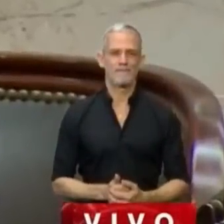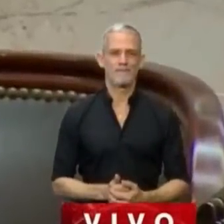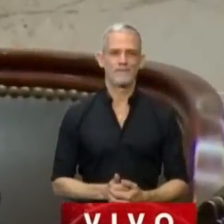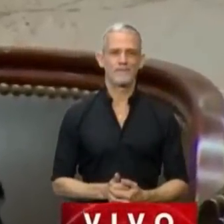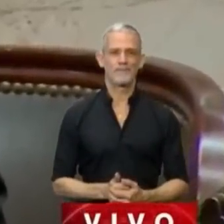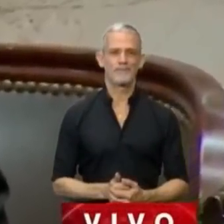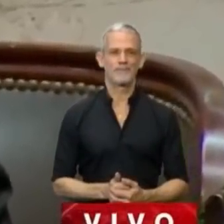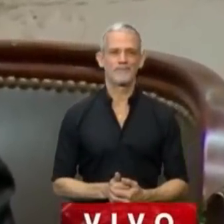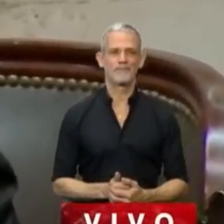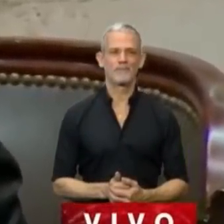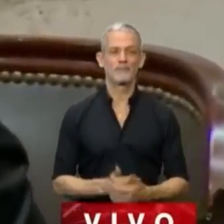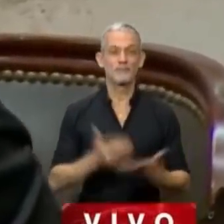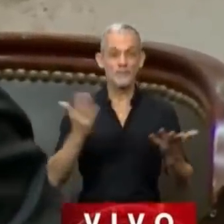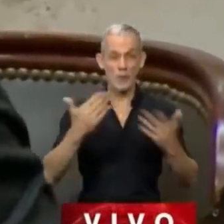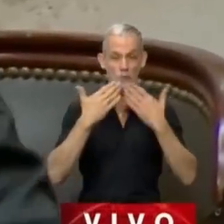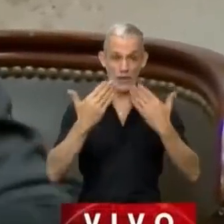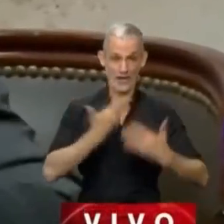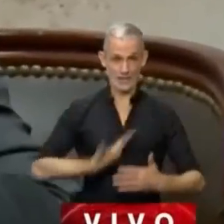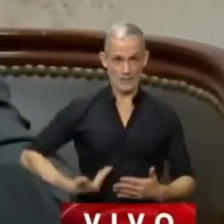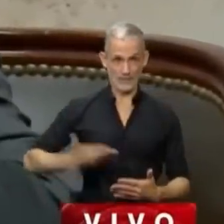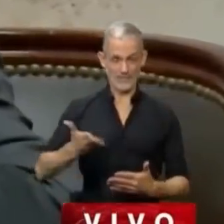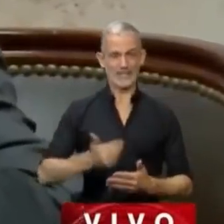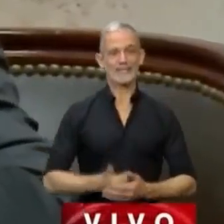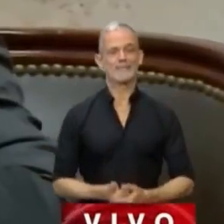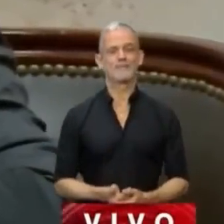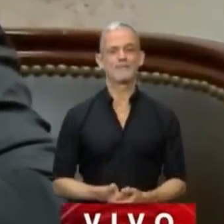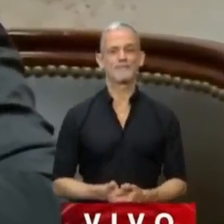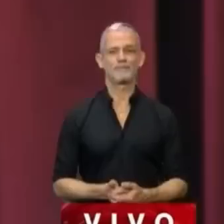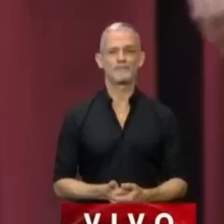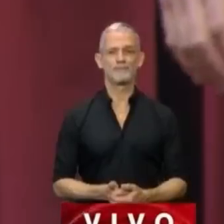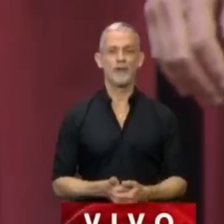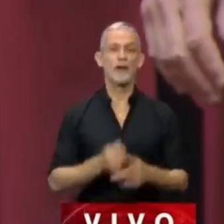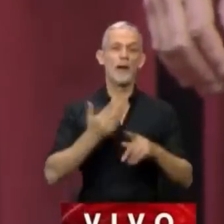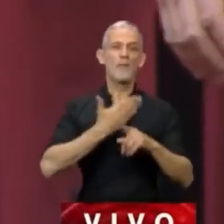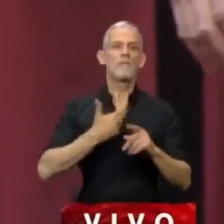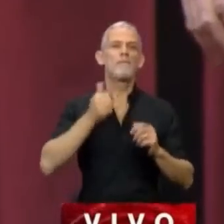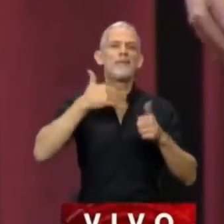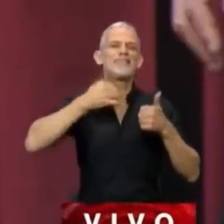Muchas gracias, señora presidente. En primer presidenta,